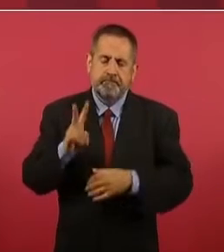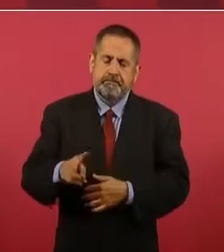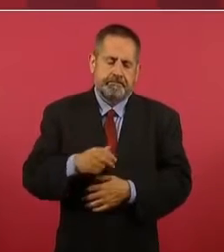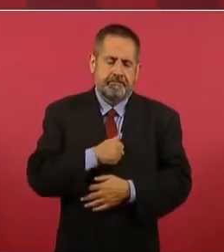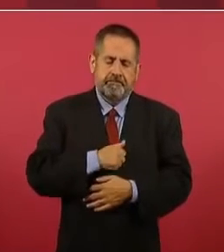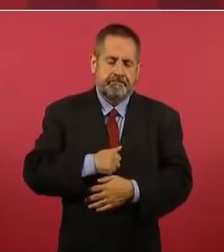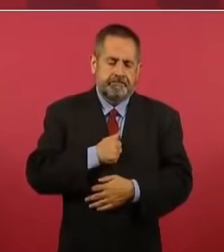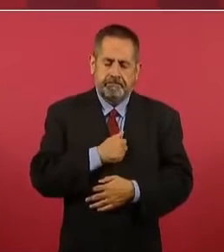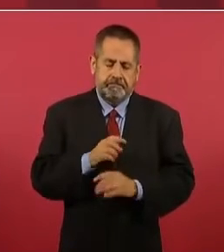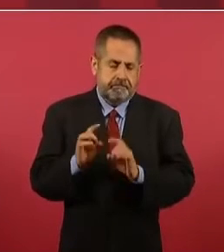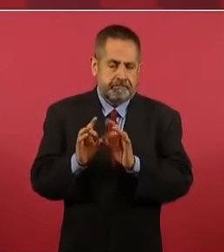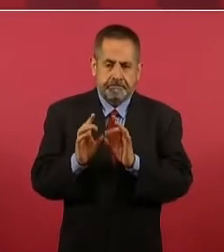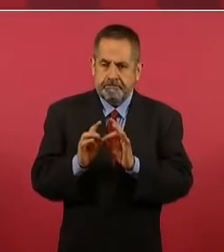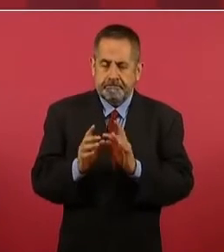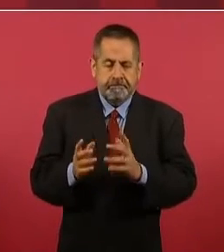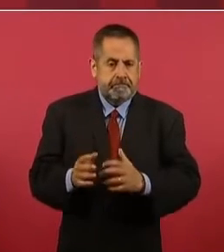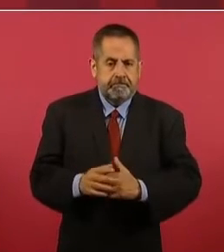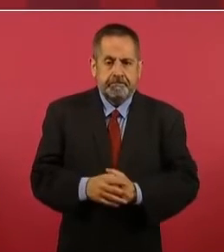hecho.